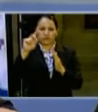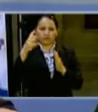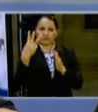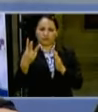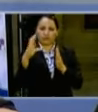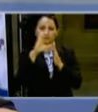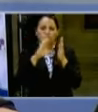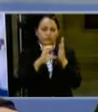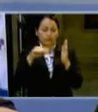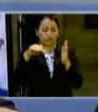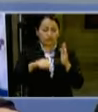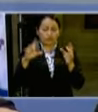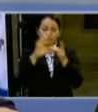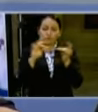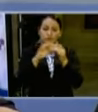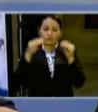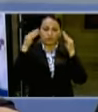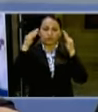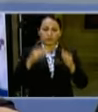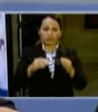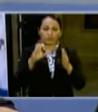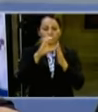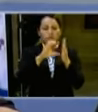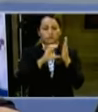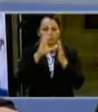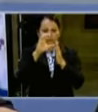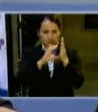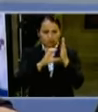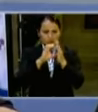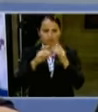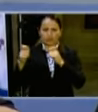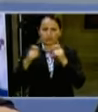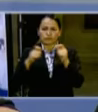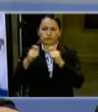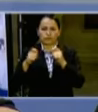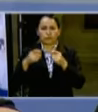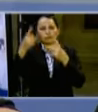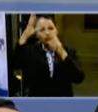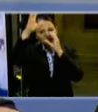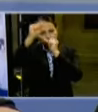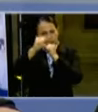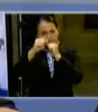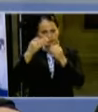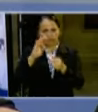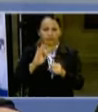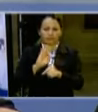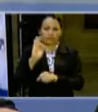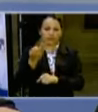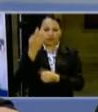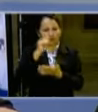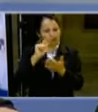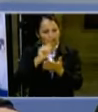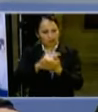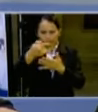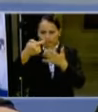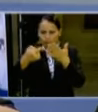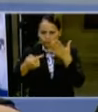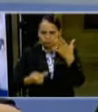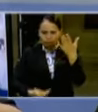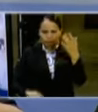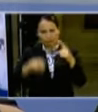donde se jerarquiza que respecto de la Constitución está el resto del ordenamiento, como tratados, leyes federales, leyes generales y demás